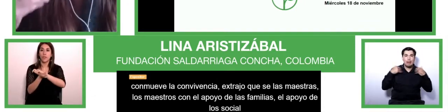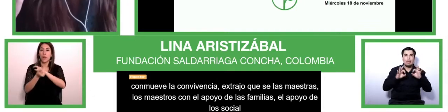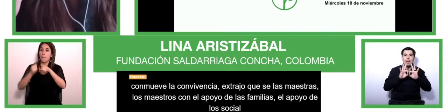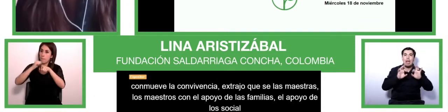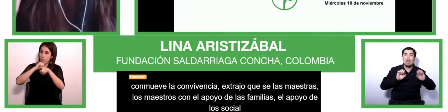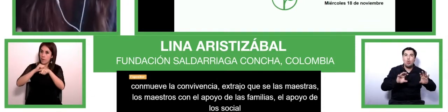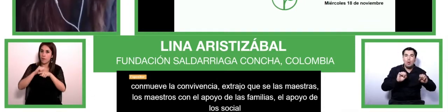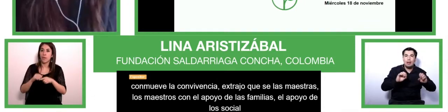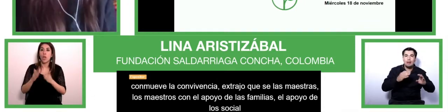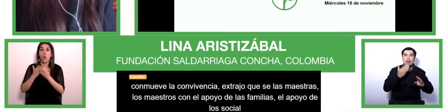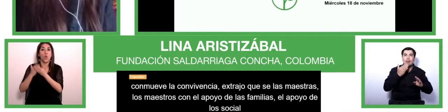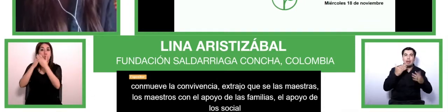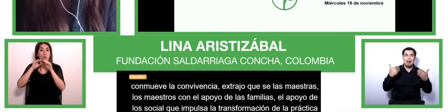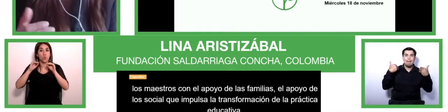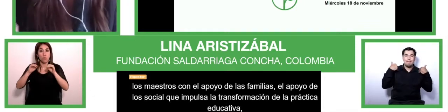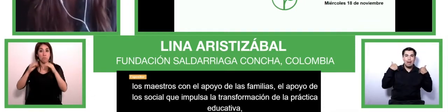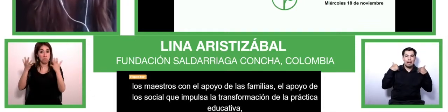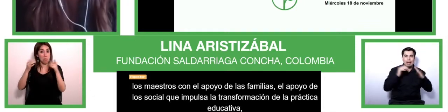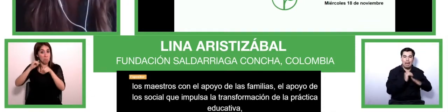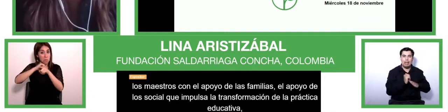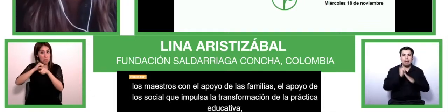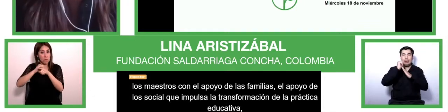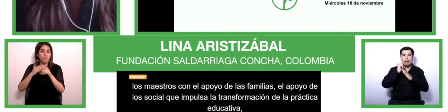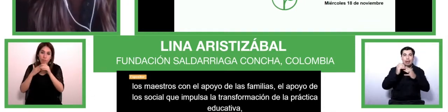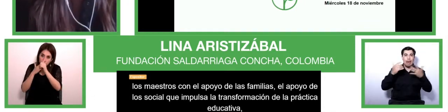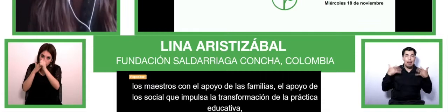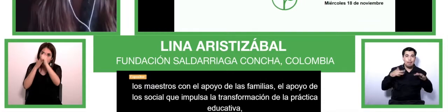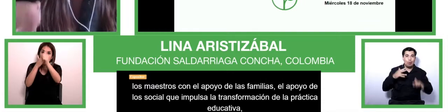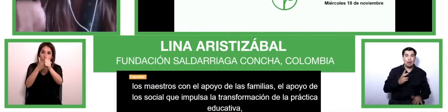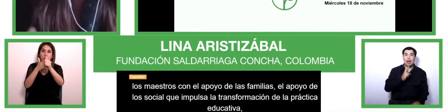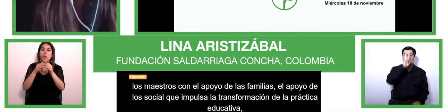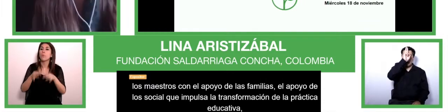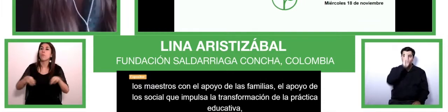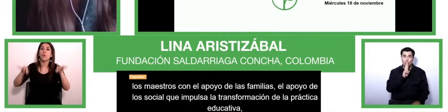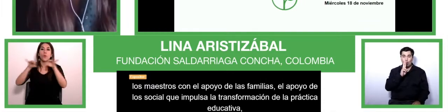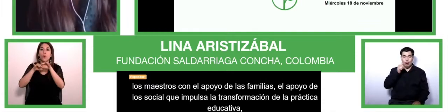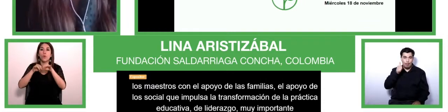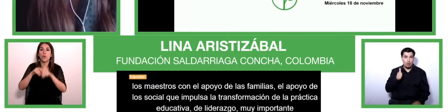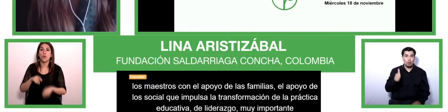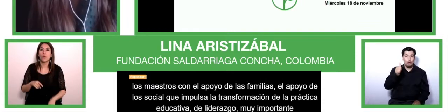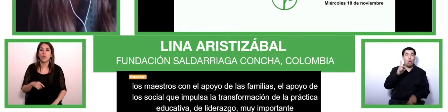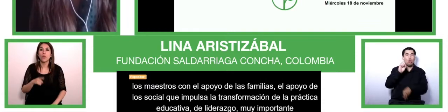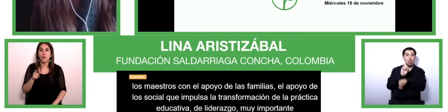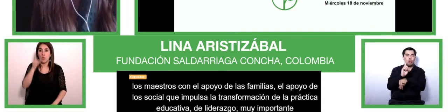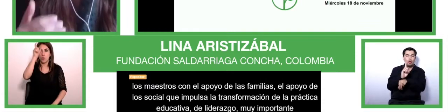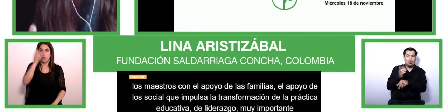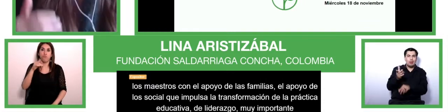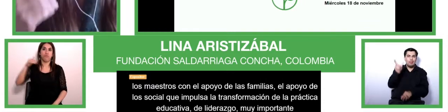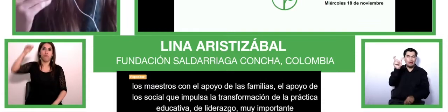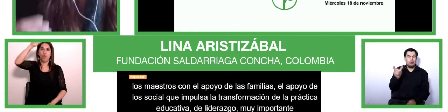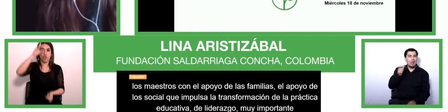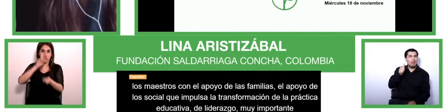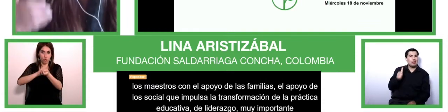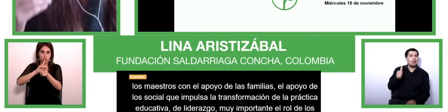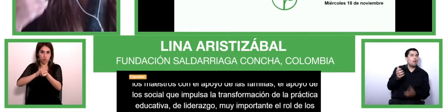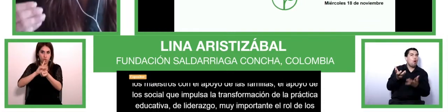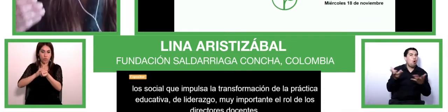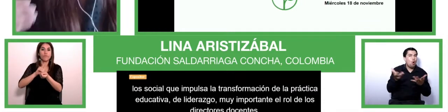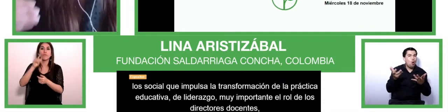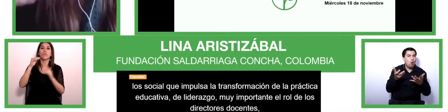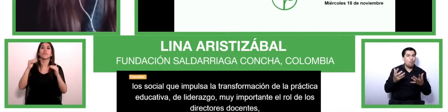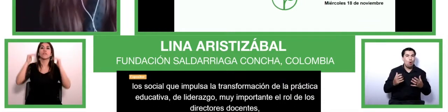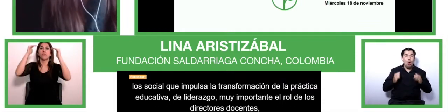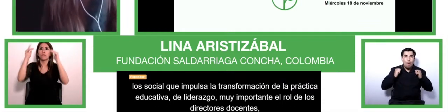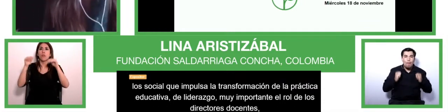de las prácticas de liderazgo. Aquí muy importante señalar el rol de los directivos docentes, como un directivo